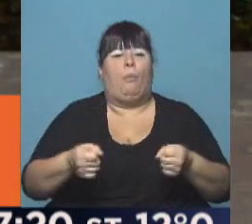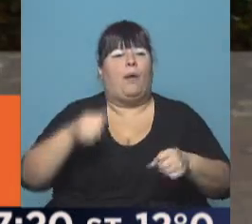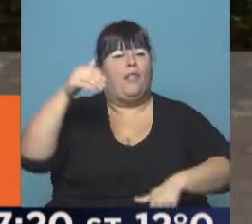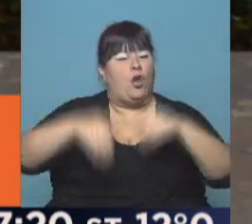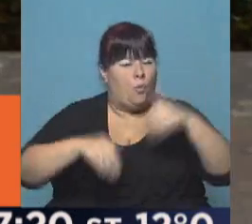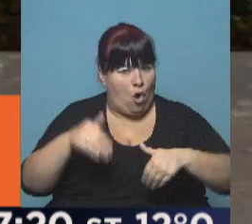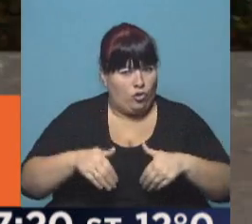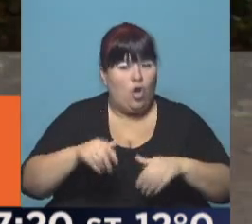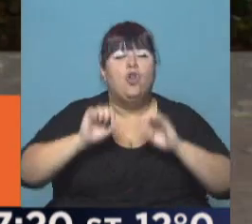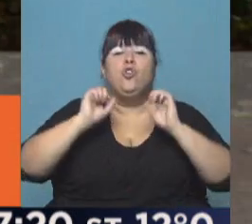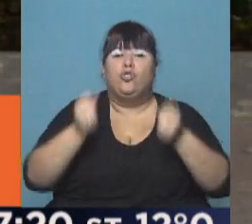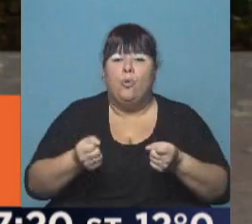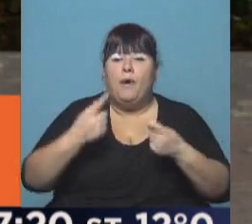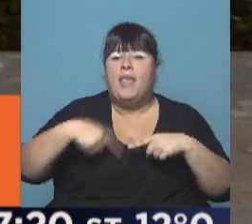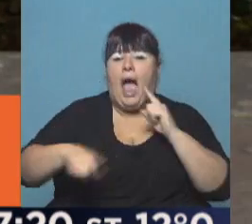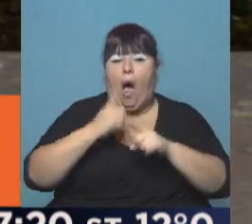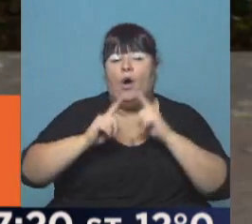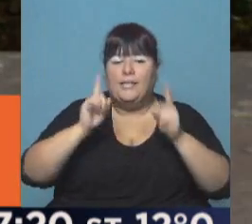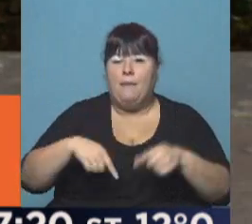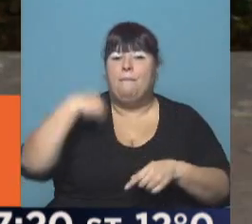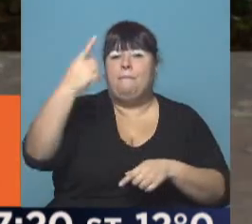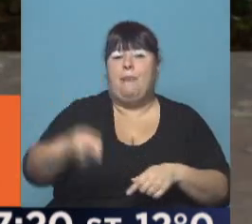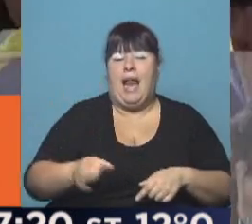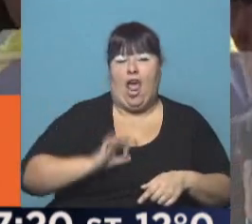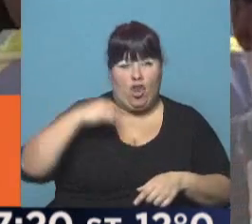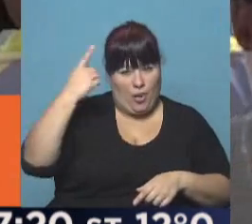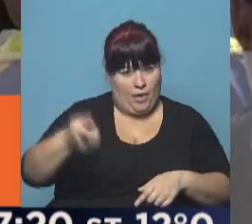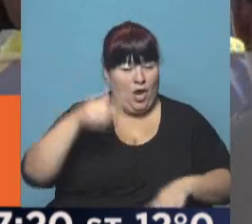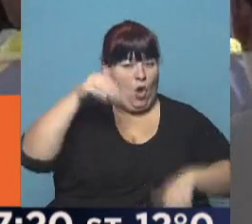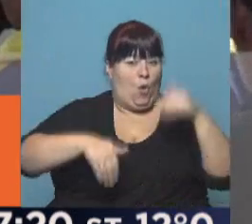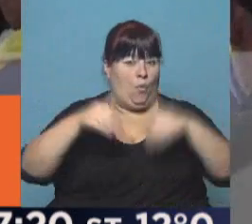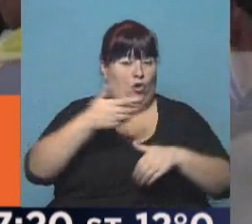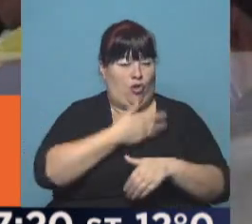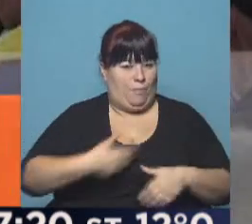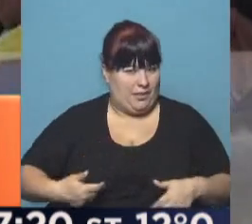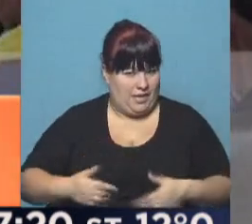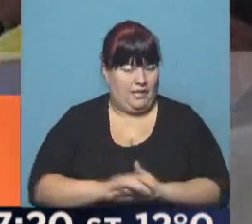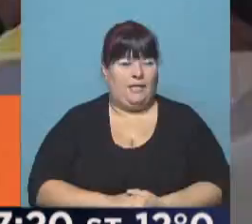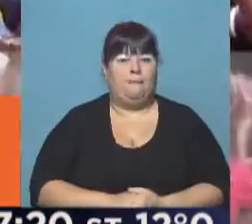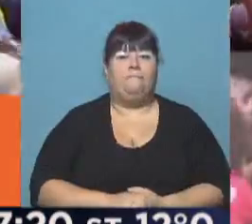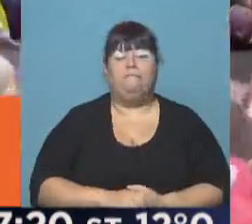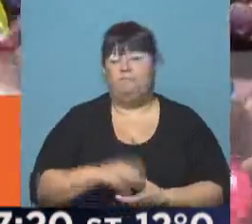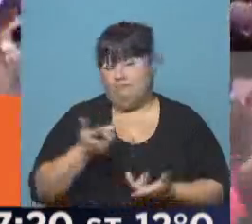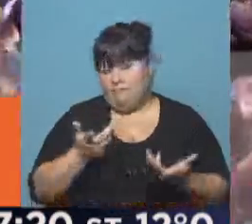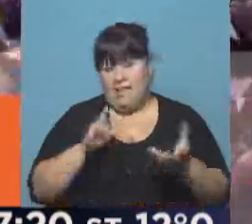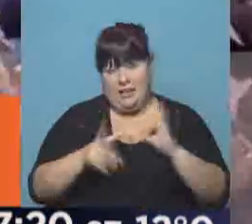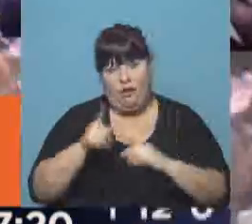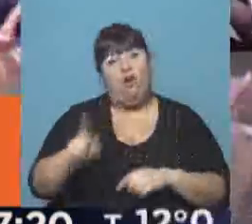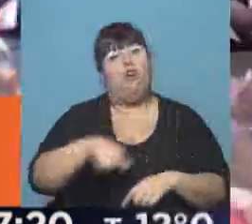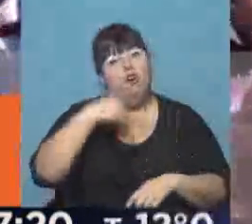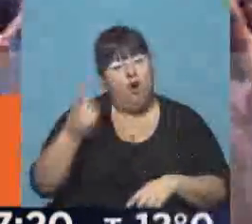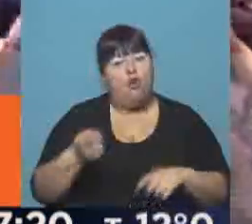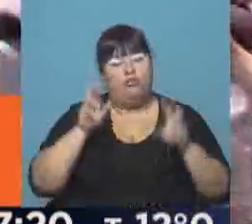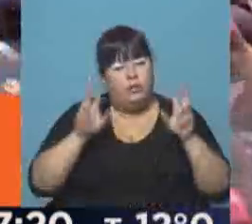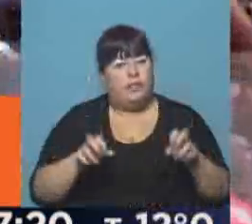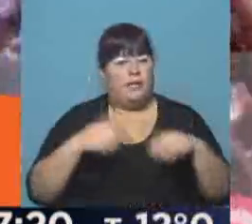elecciones y suspender lo que estaba previsto también para el año próximo, que son las elecciones presidenciales. De modo pues que ese es otro de los